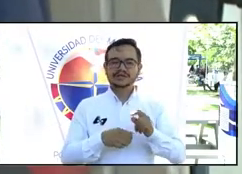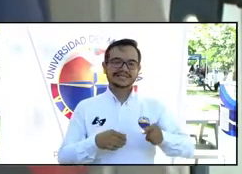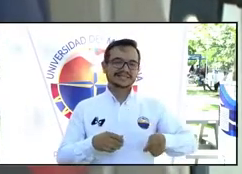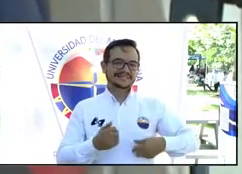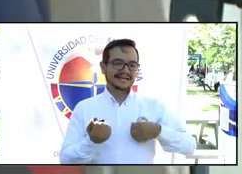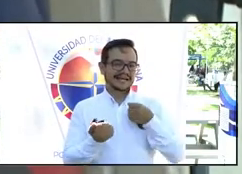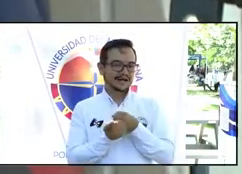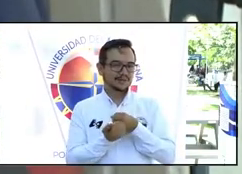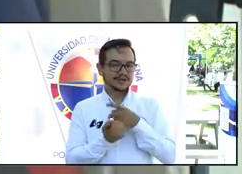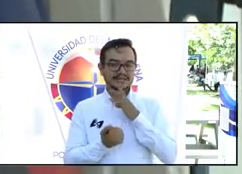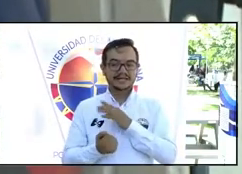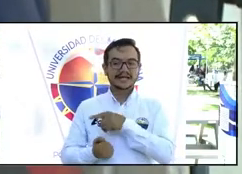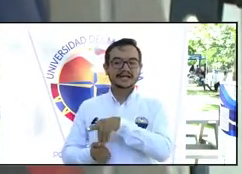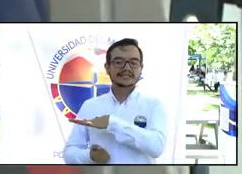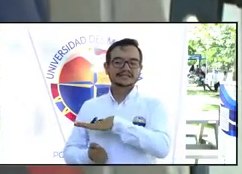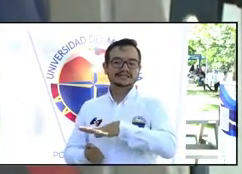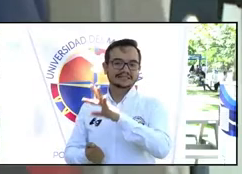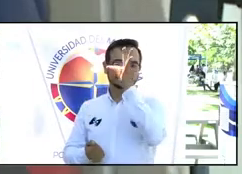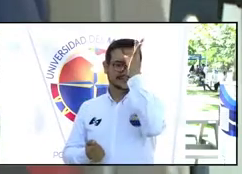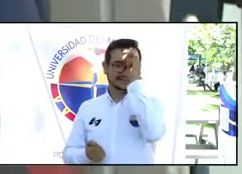Clínica Odontológica Universitaria.